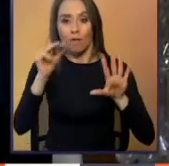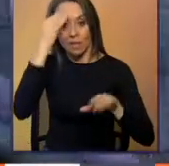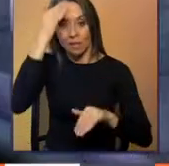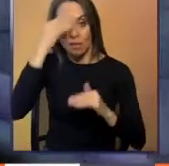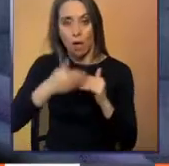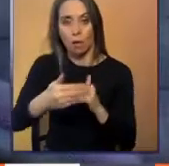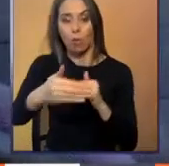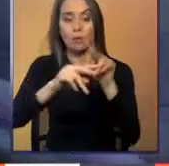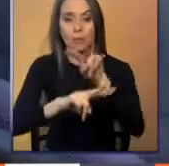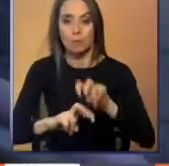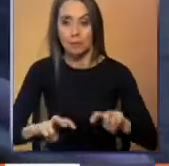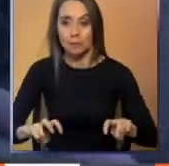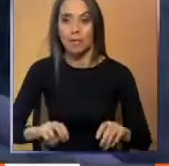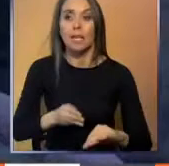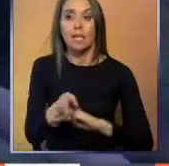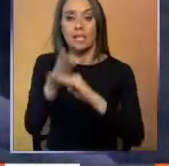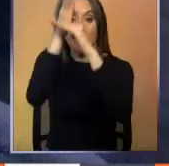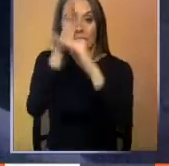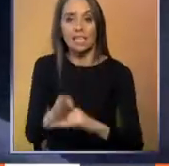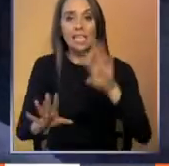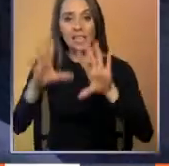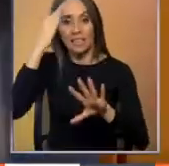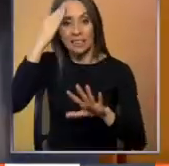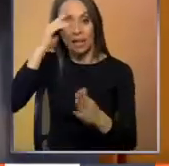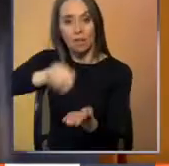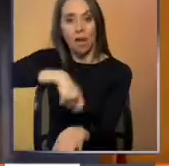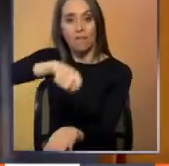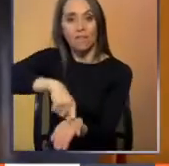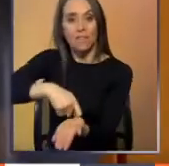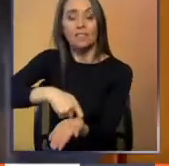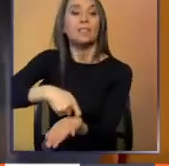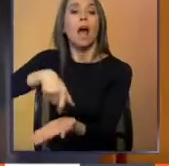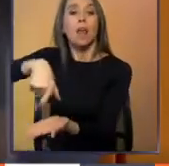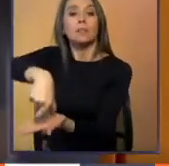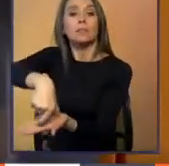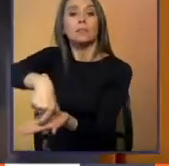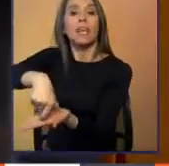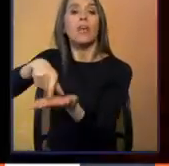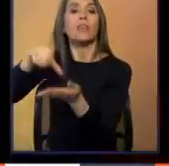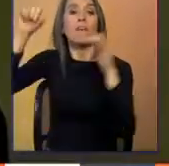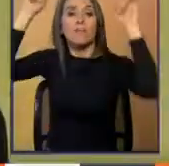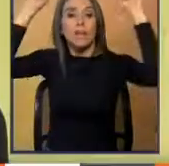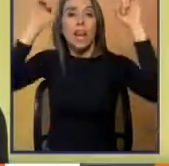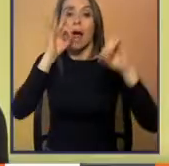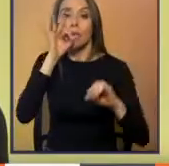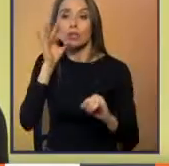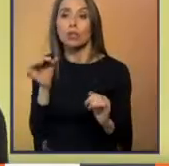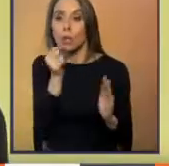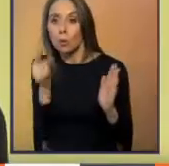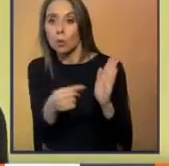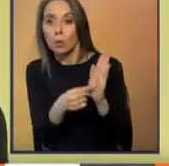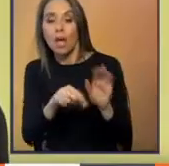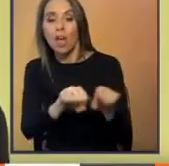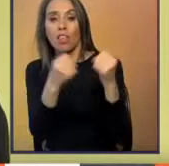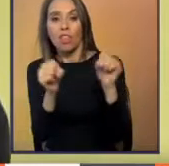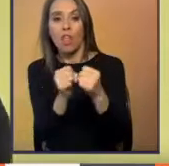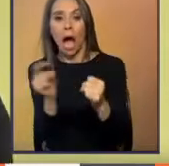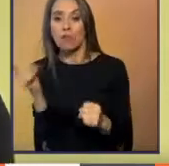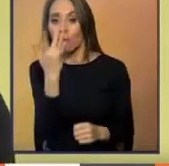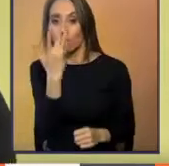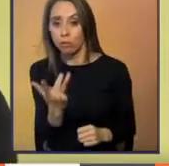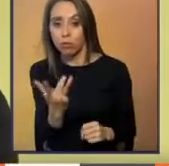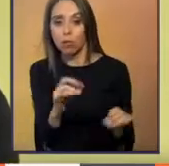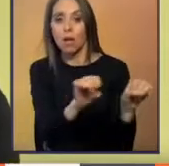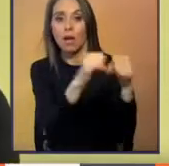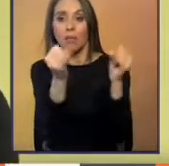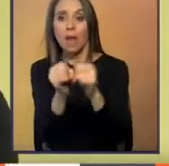investigación, además de firma quincenal en la Fiscalía de Las Condes. Formalizado por el delito de daños, daños calificados, dado que los